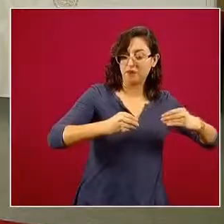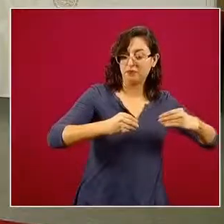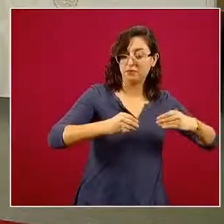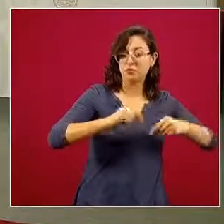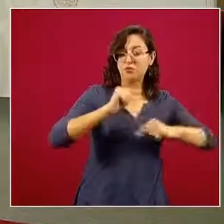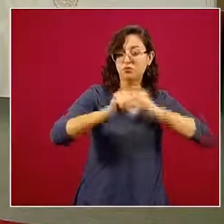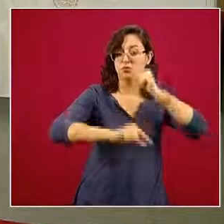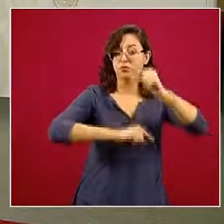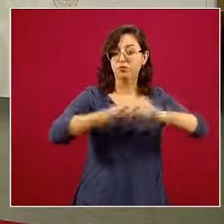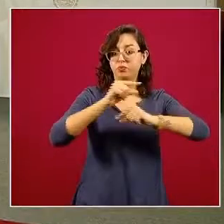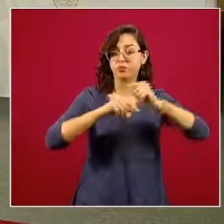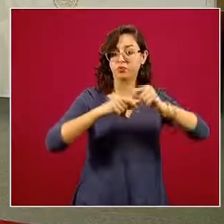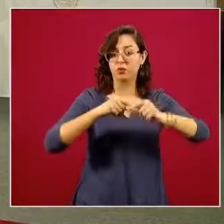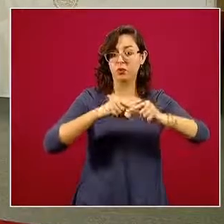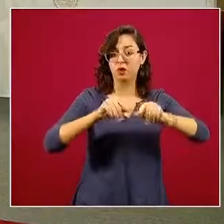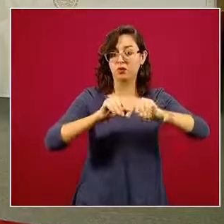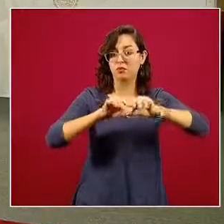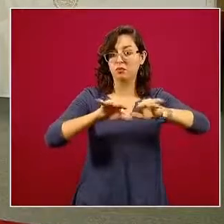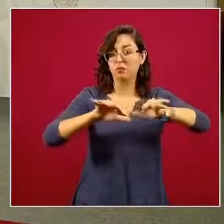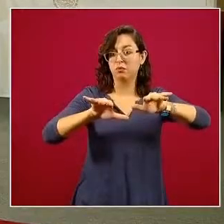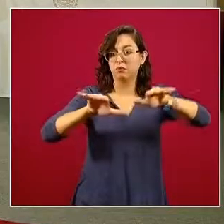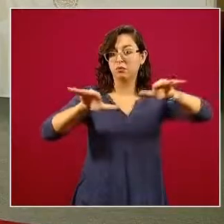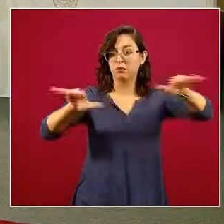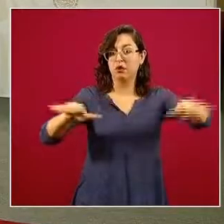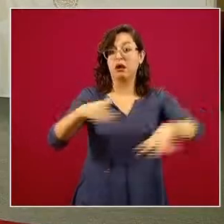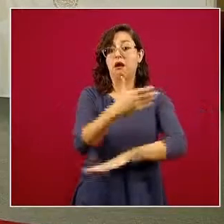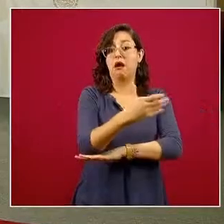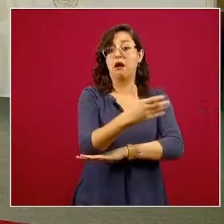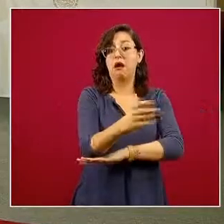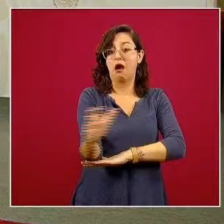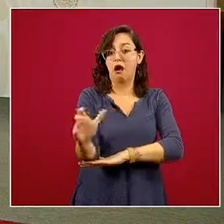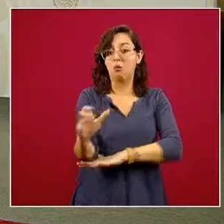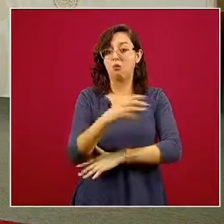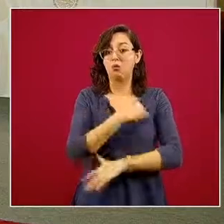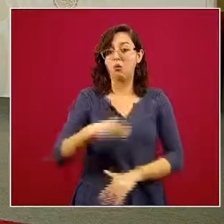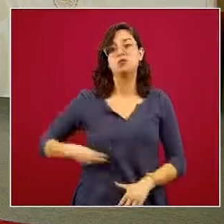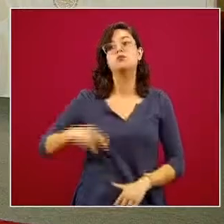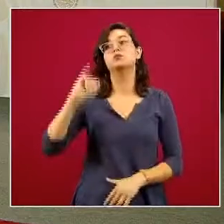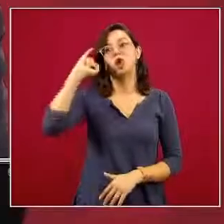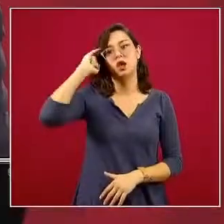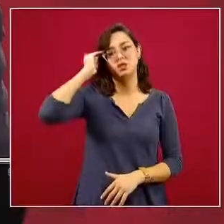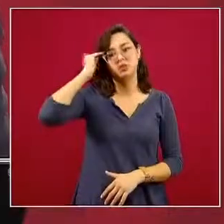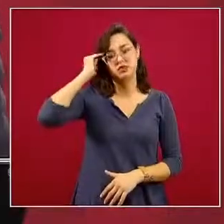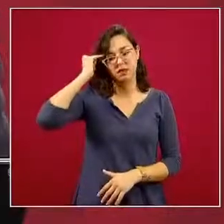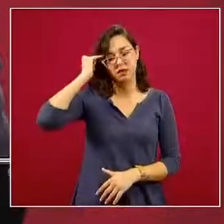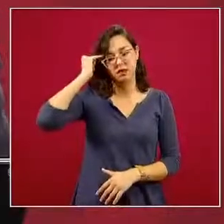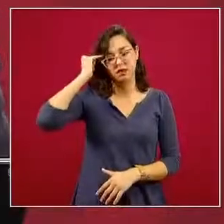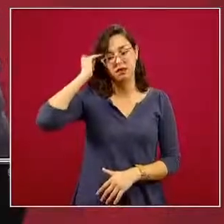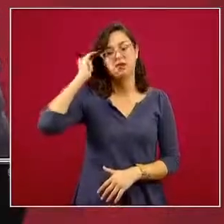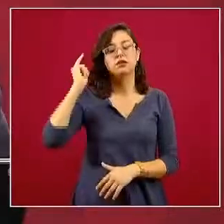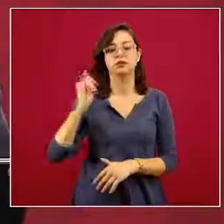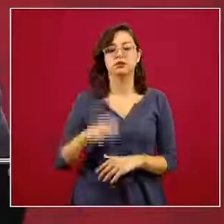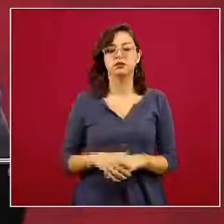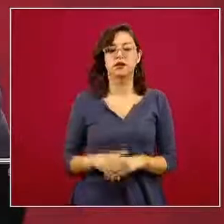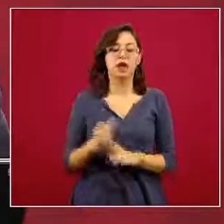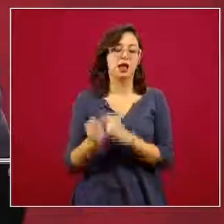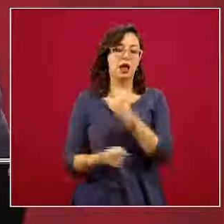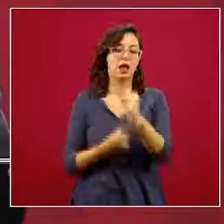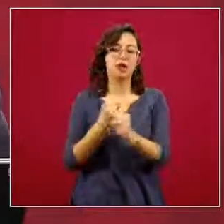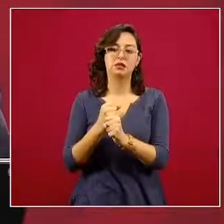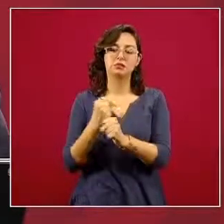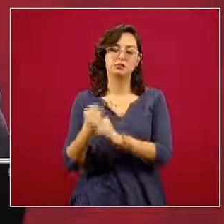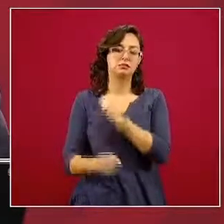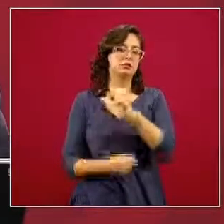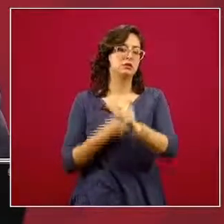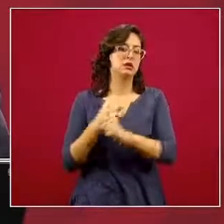a zonas suburbanas y zonas rurales y municipios indígenas, donde por décadas,